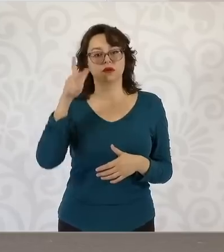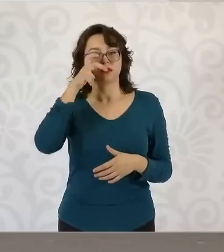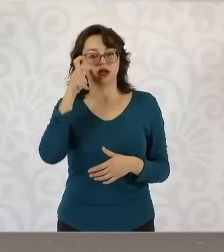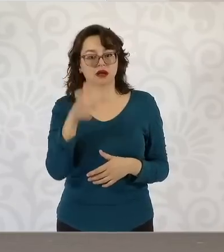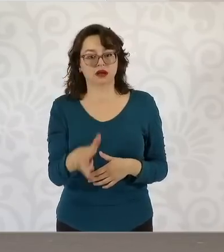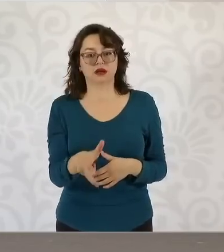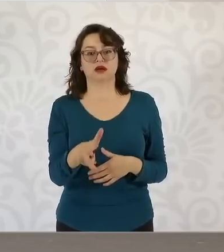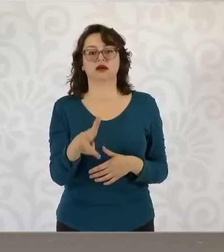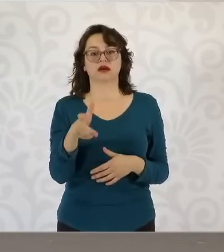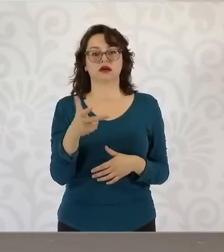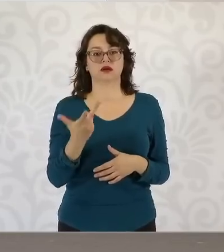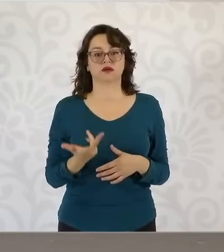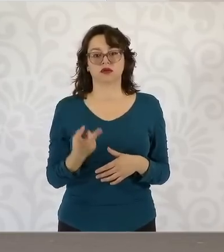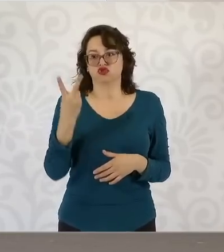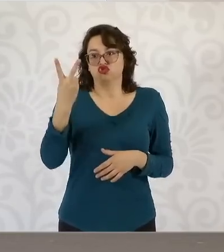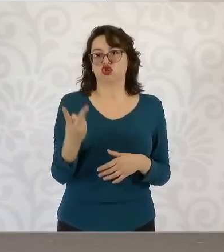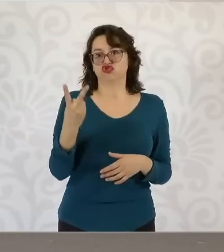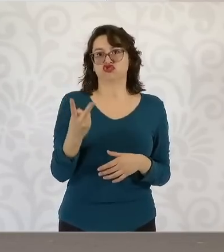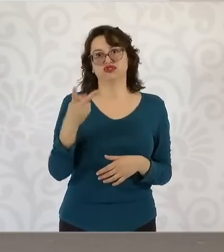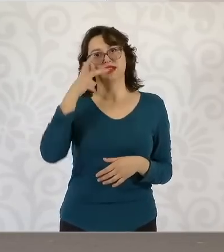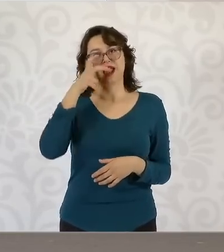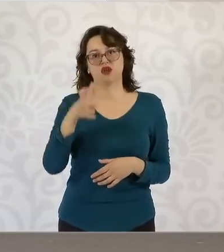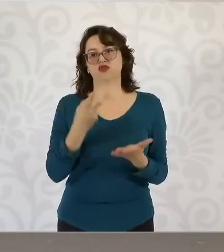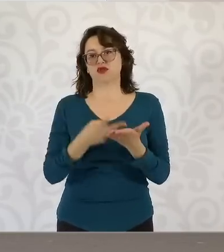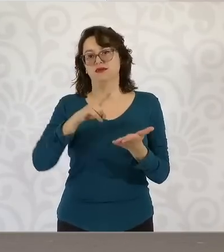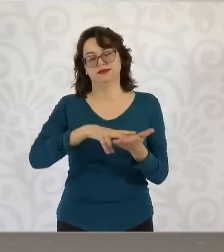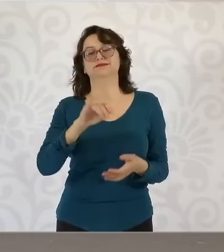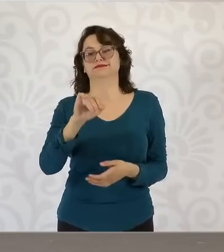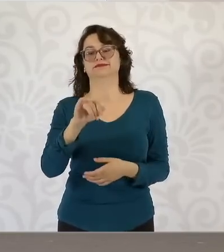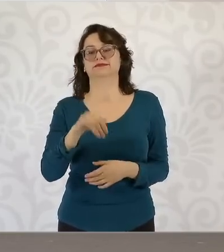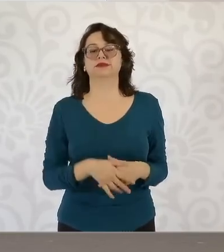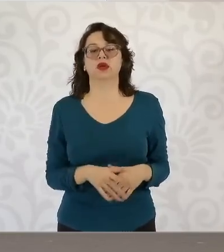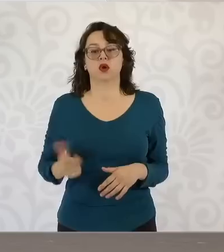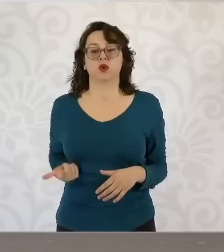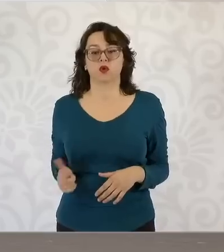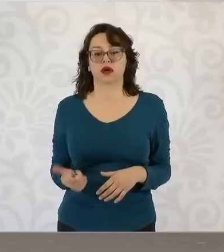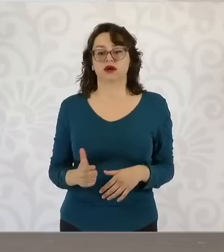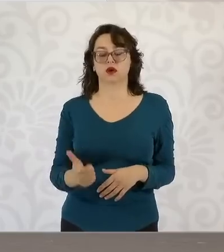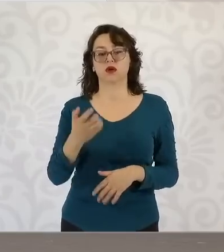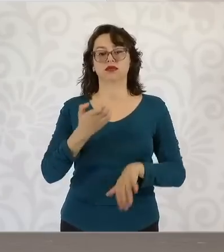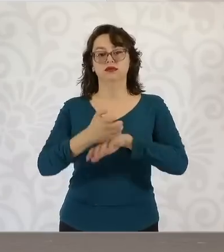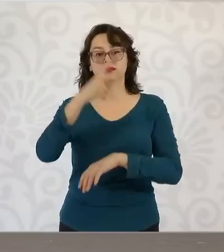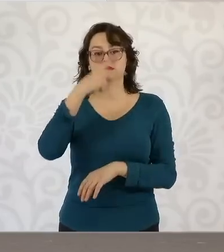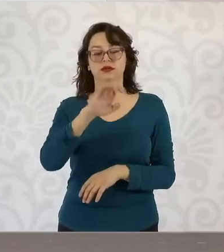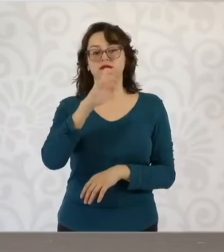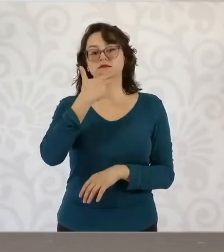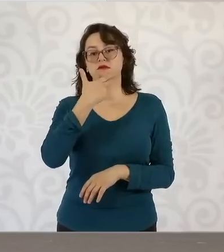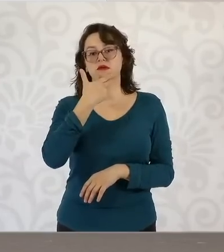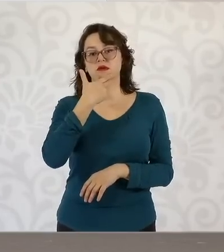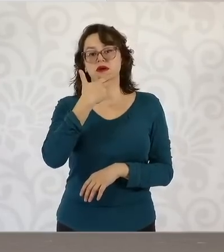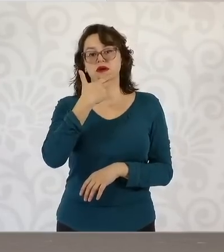Hidalgo. Hidalgo, dirán ustedes, ¿tiene dos? Pues sí, tiene dos. Guanajuato, Estado de México, Durango, Chihuahua y